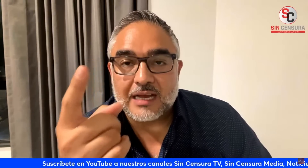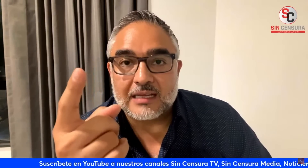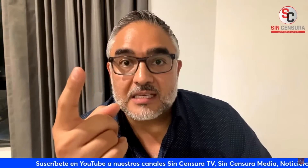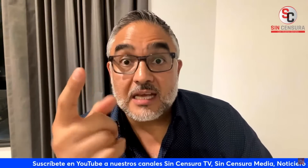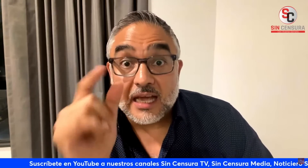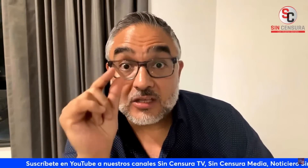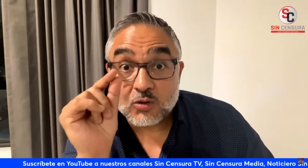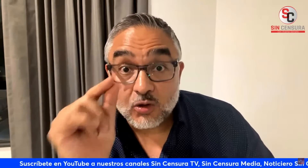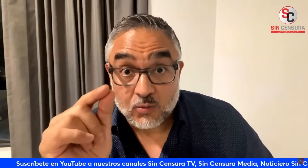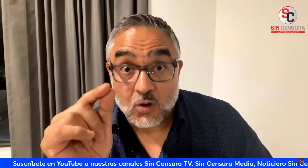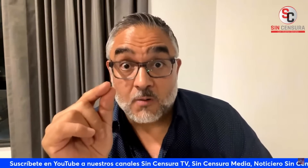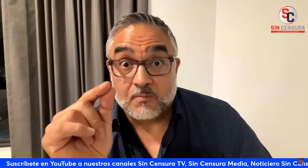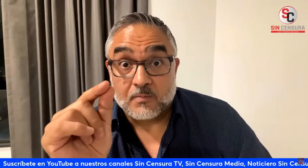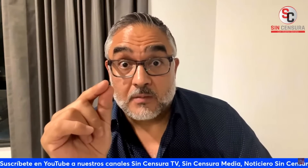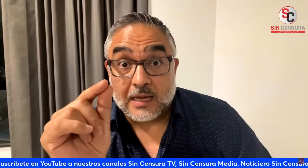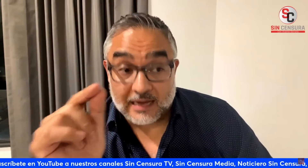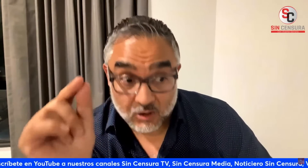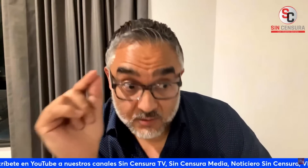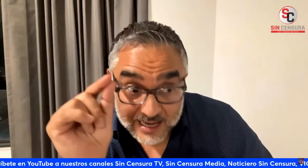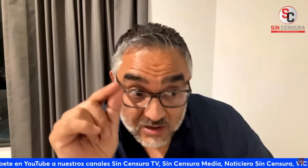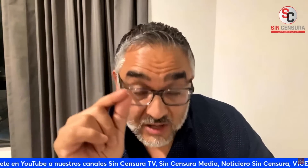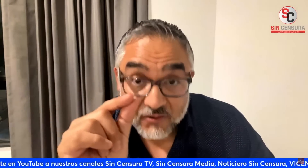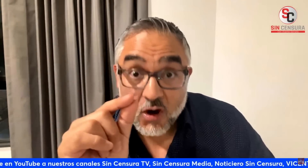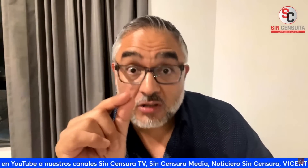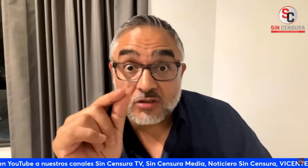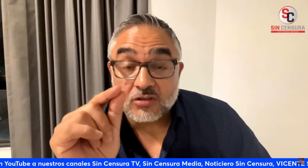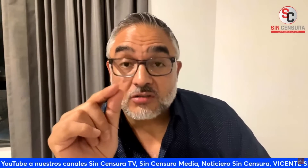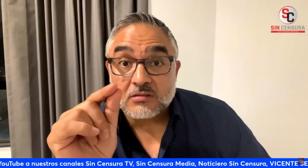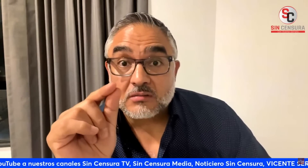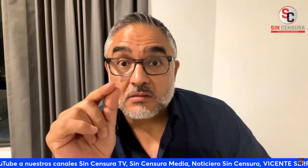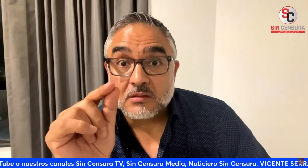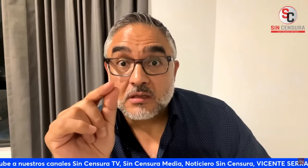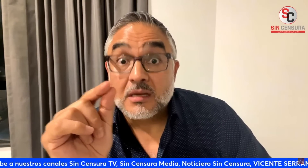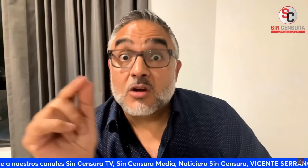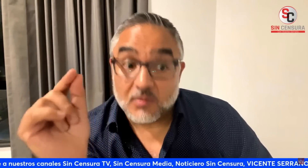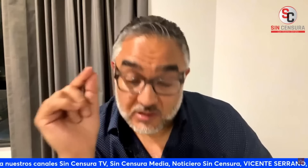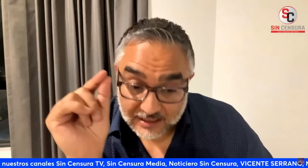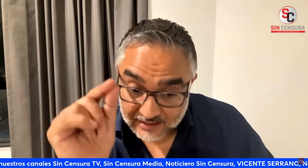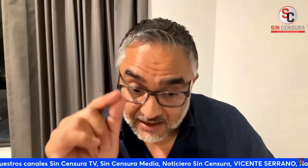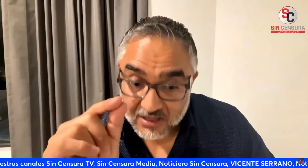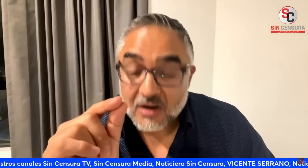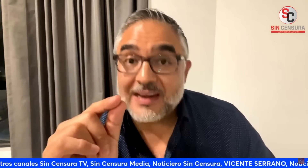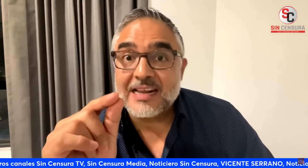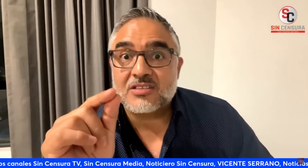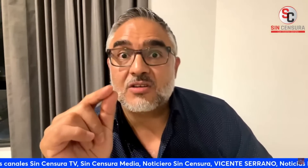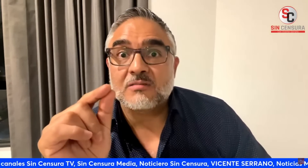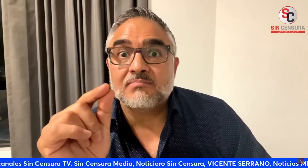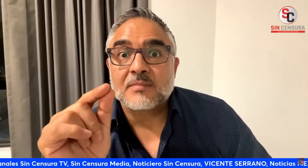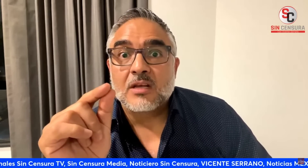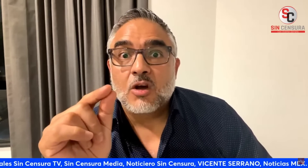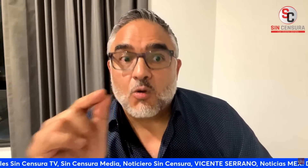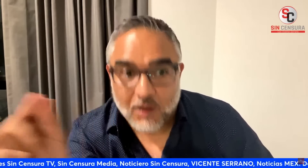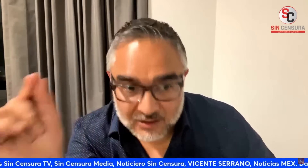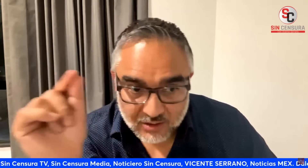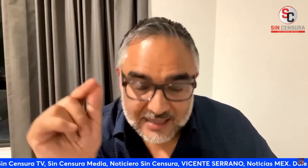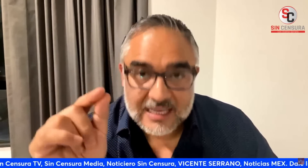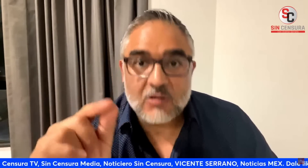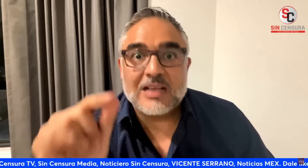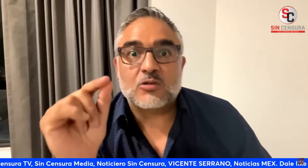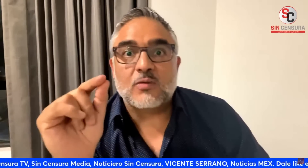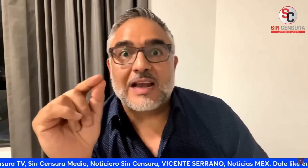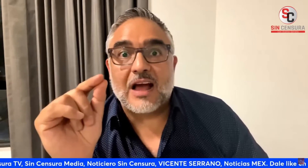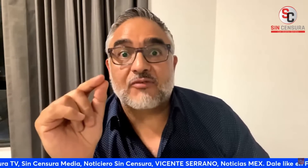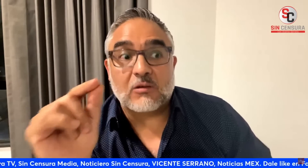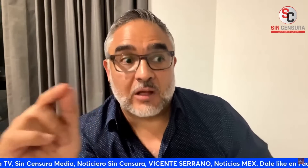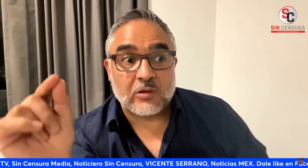X González, estuvo en el gobierno de Fox como secretario de Gobernación cuando García